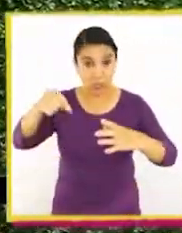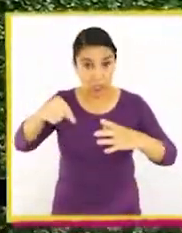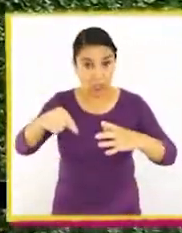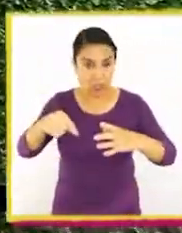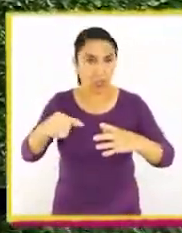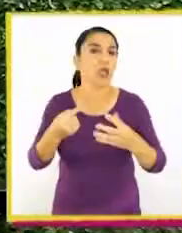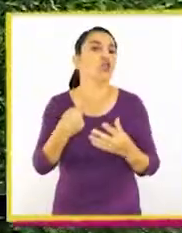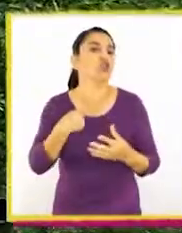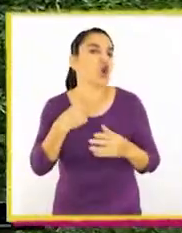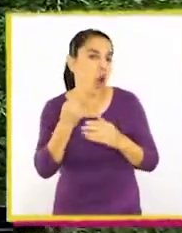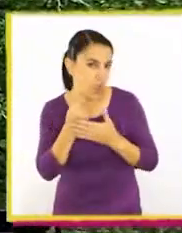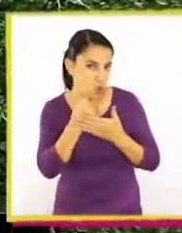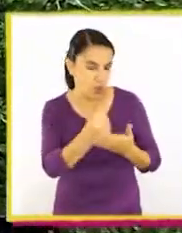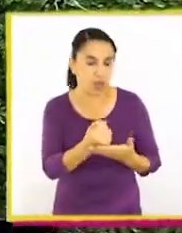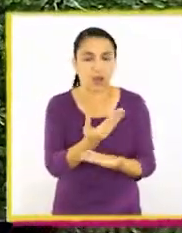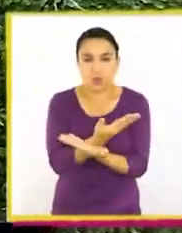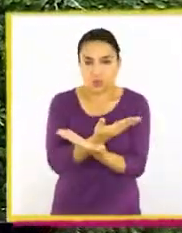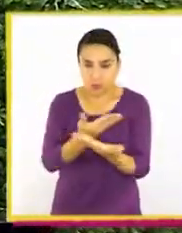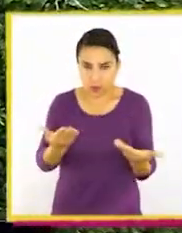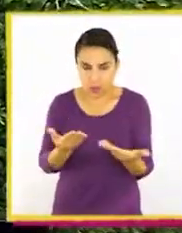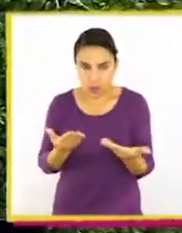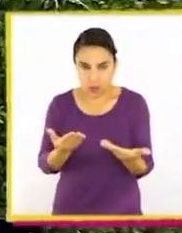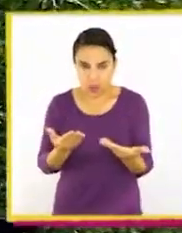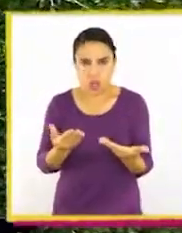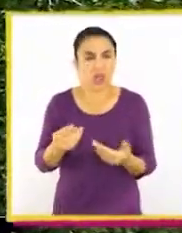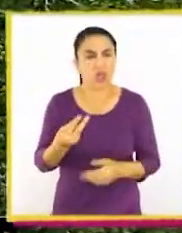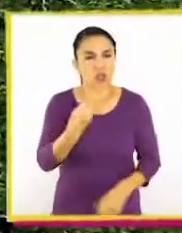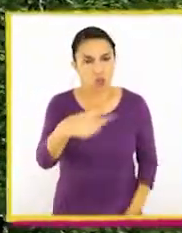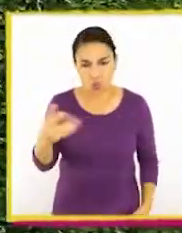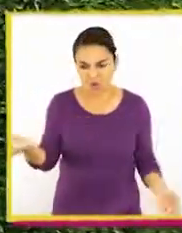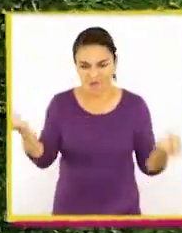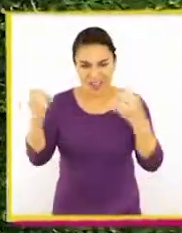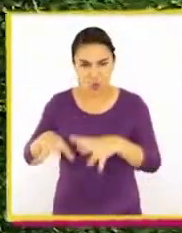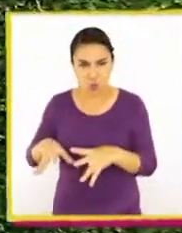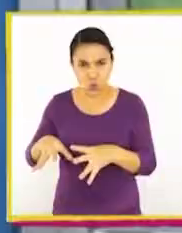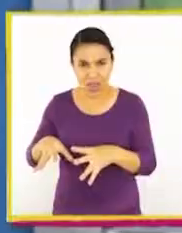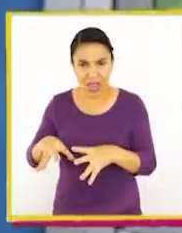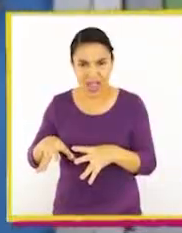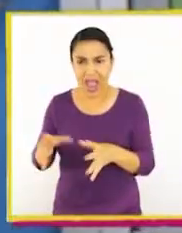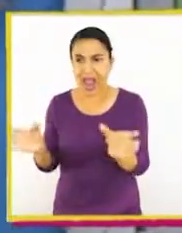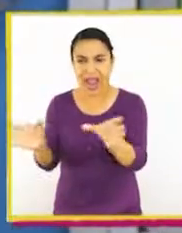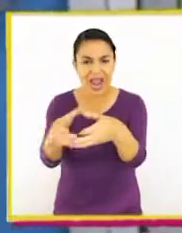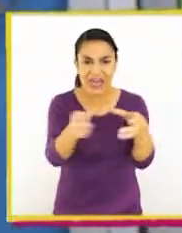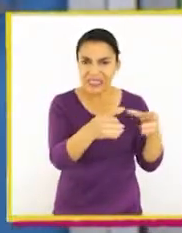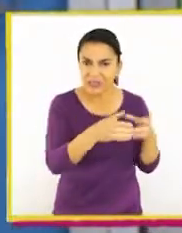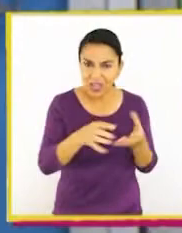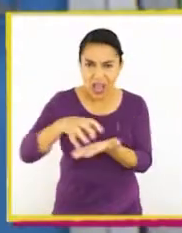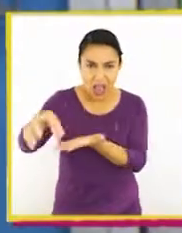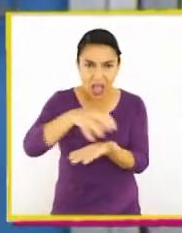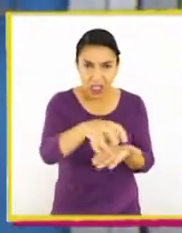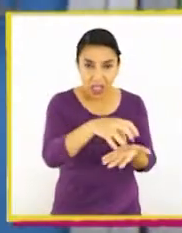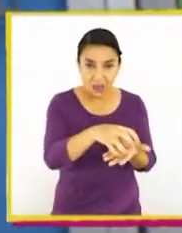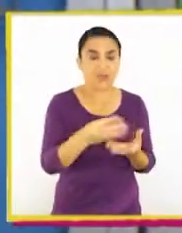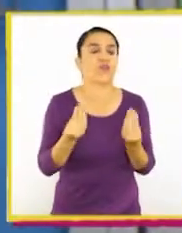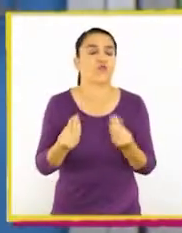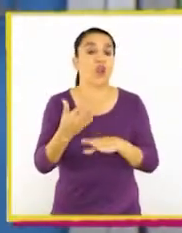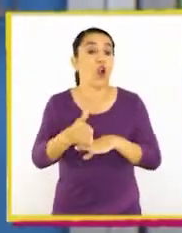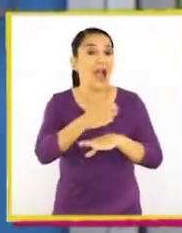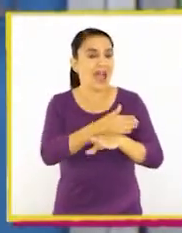ayudarla. ¿Ustedes han clasificado la basura de sus casas? Bueno, antes de